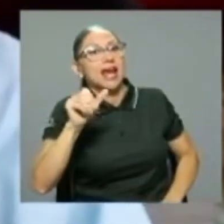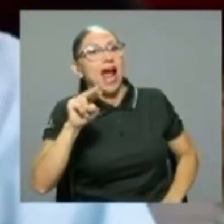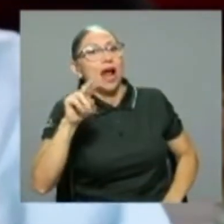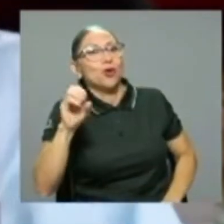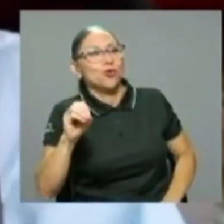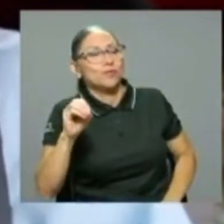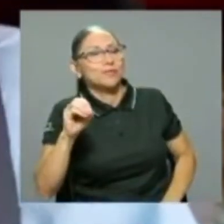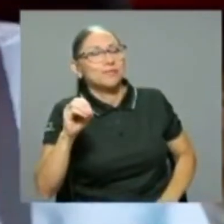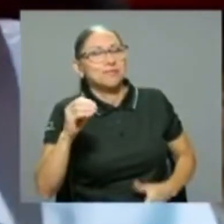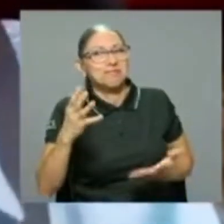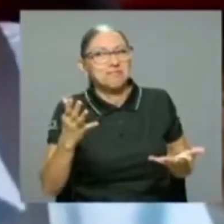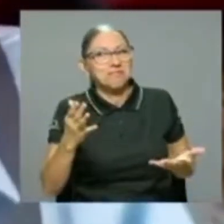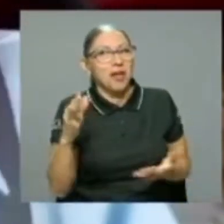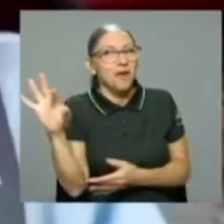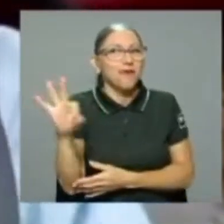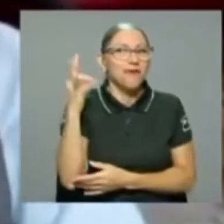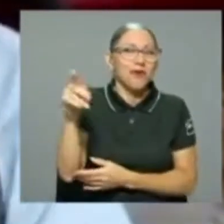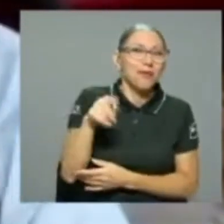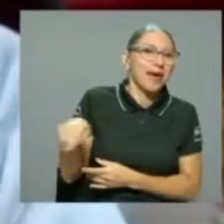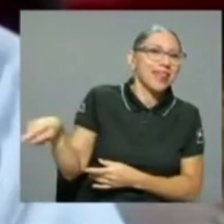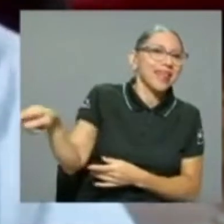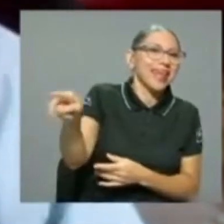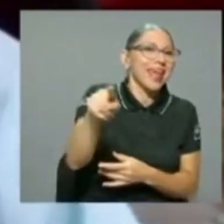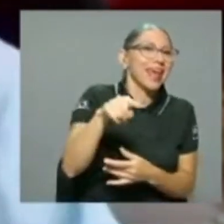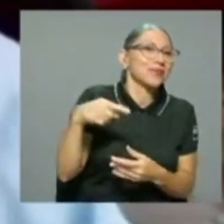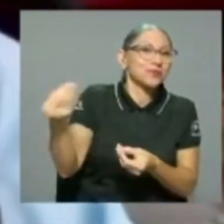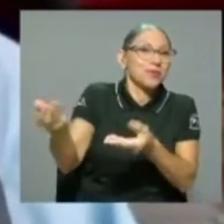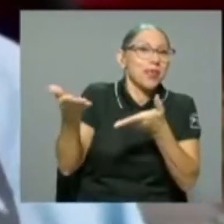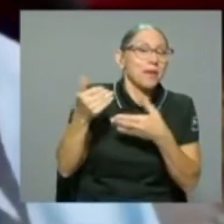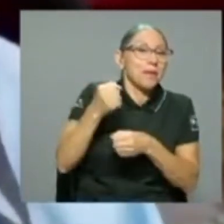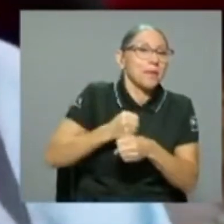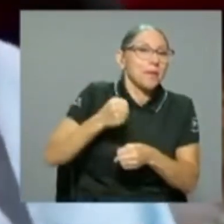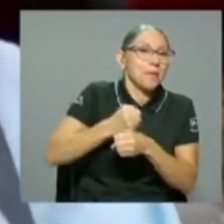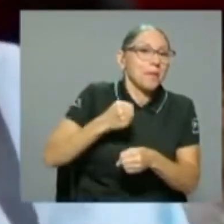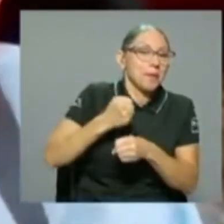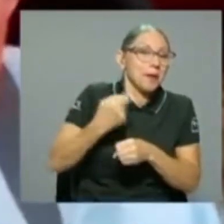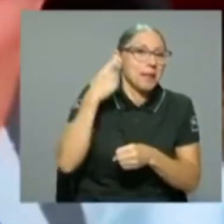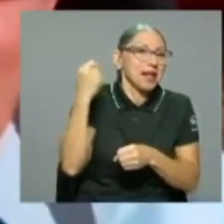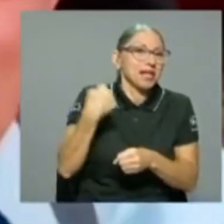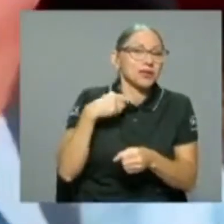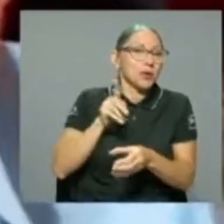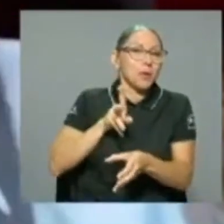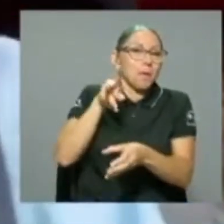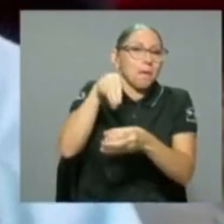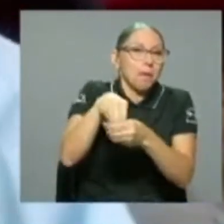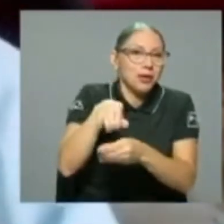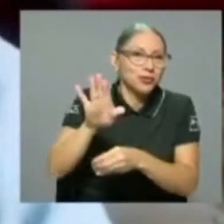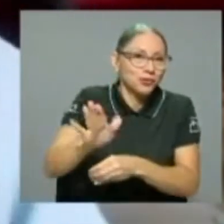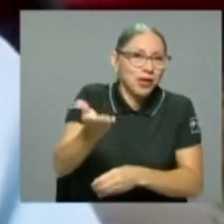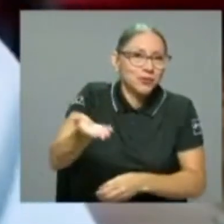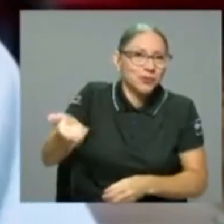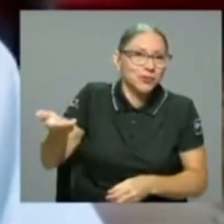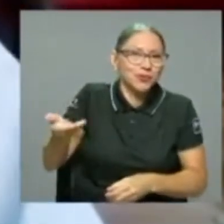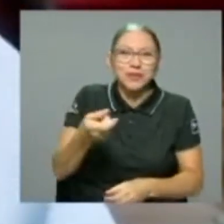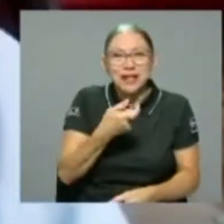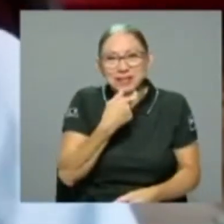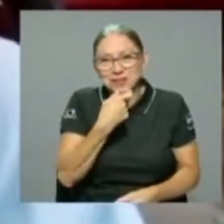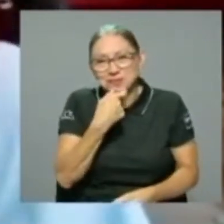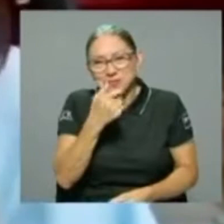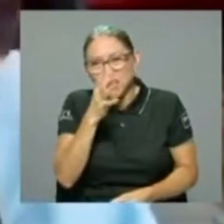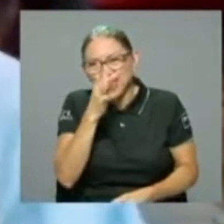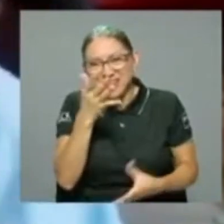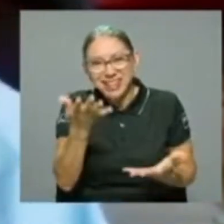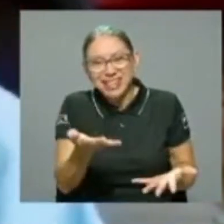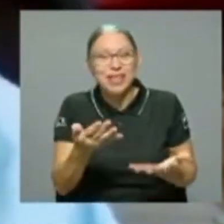una manera que tenían ellos como de ocuparnos en algo para que no les interfiriera con sus asuntos. Es muy divertido